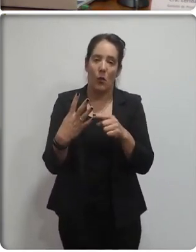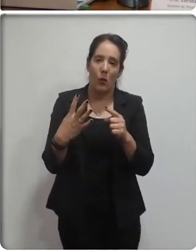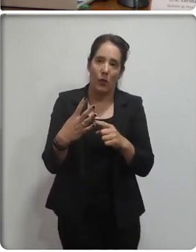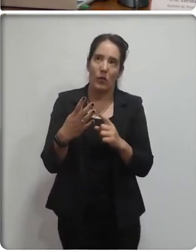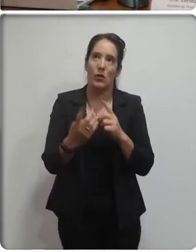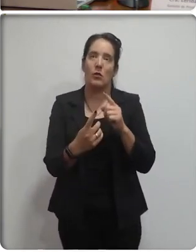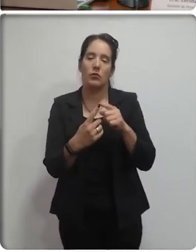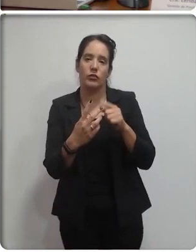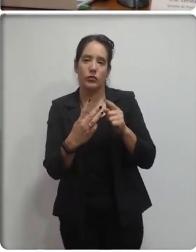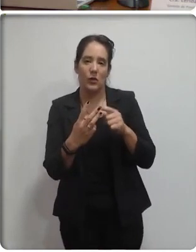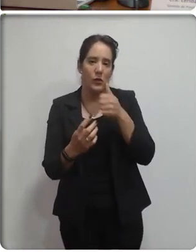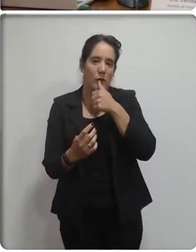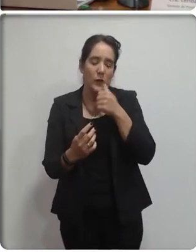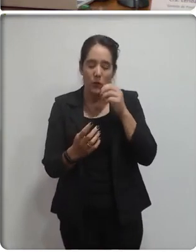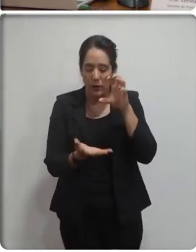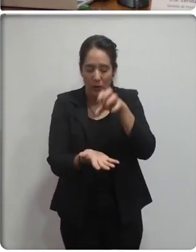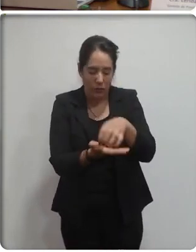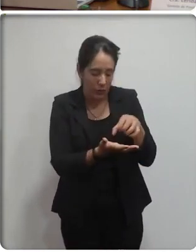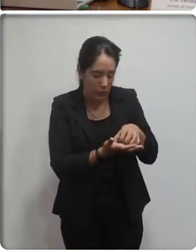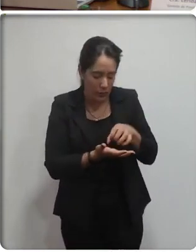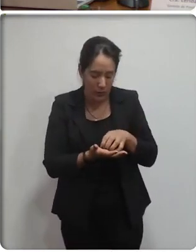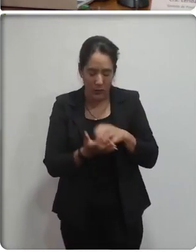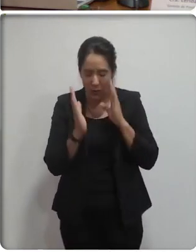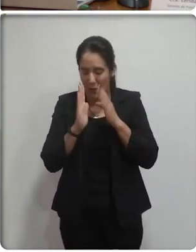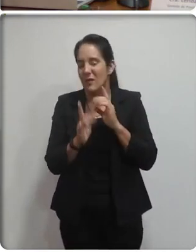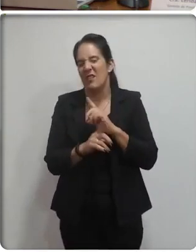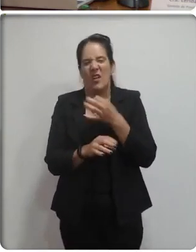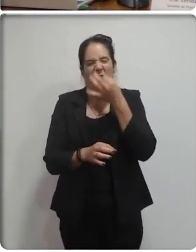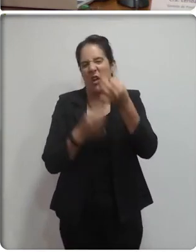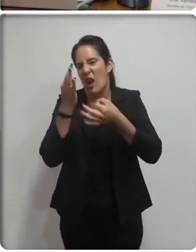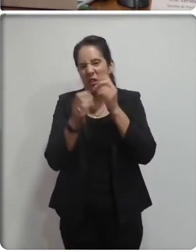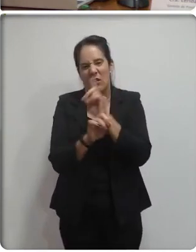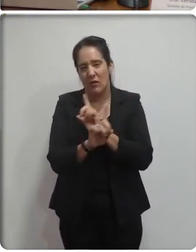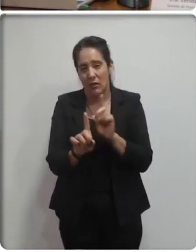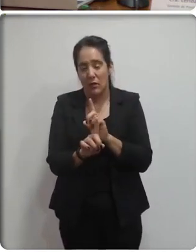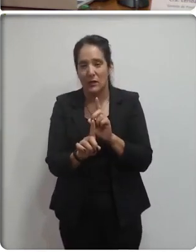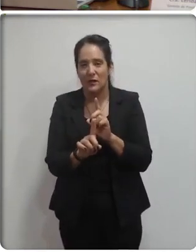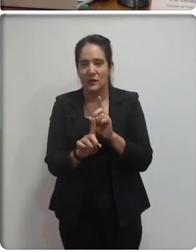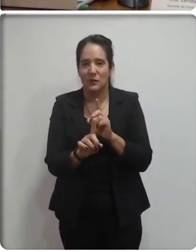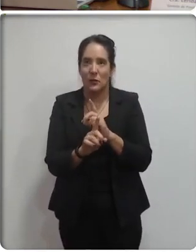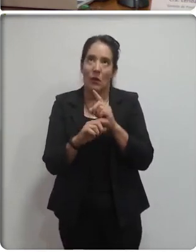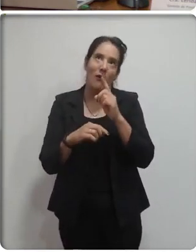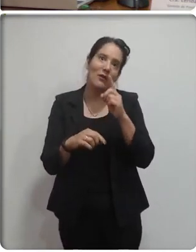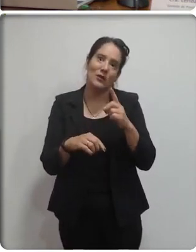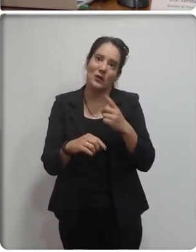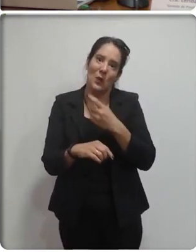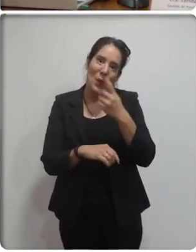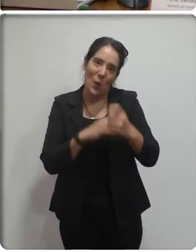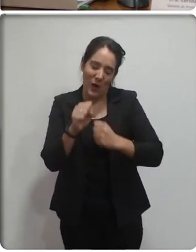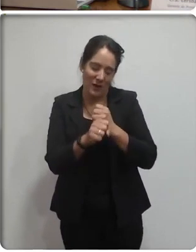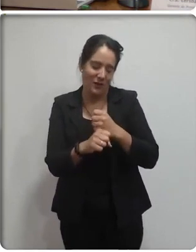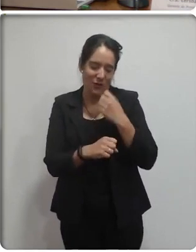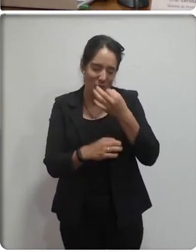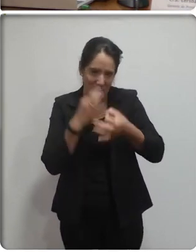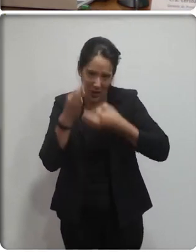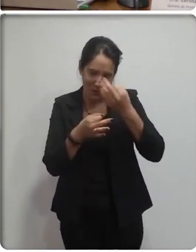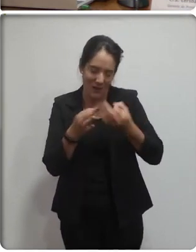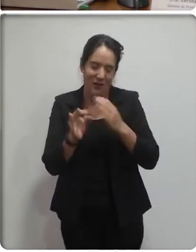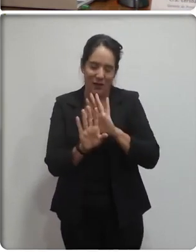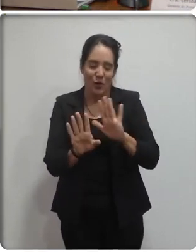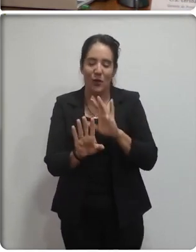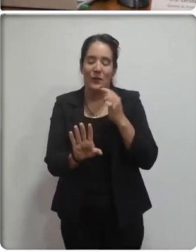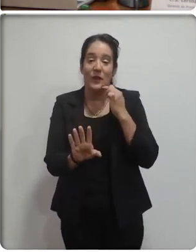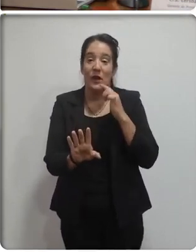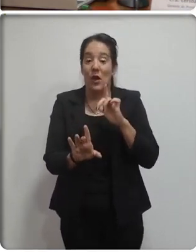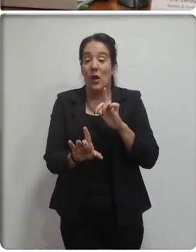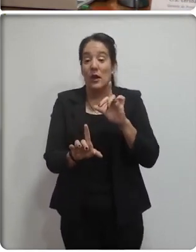con soluciones locales para problemas locales. No voy a entrar en eso porque es un curso de un año entero, más o menos lo que implica la estrategia de trabajo,